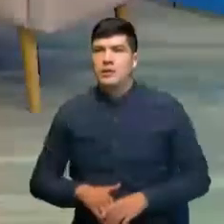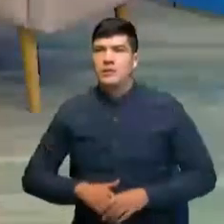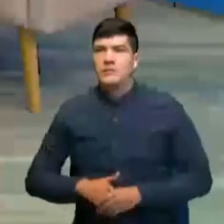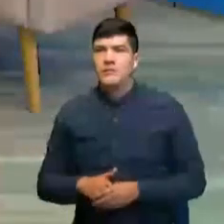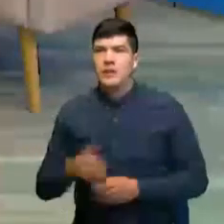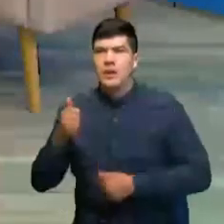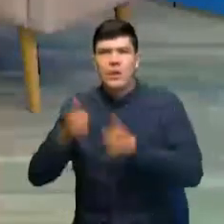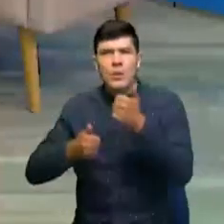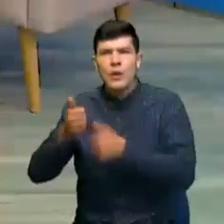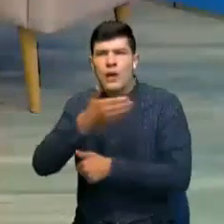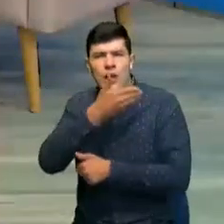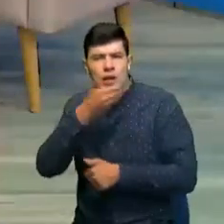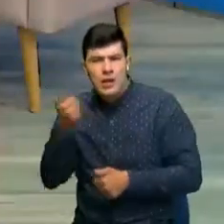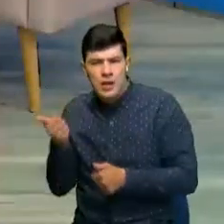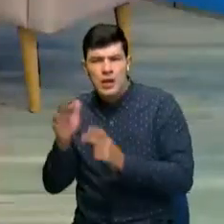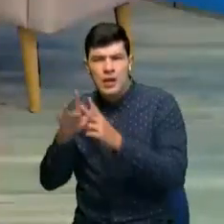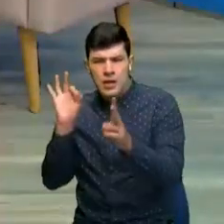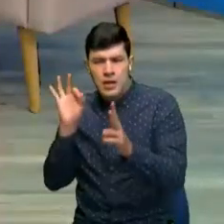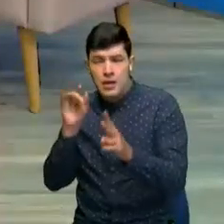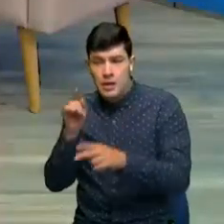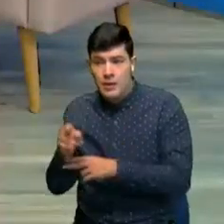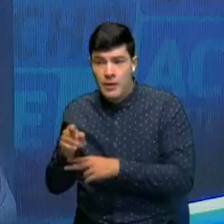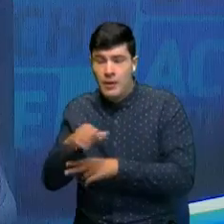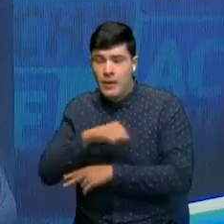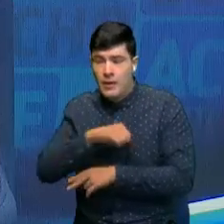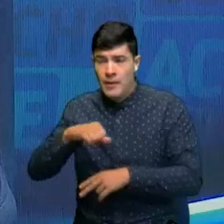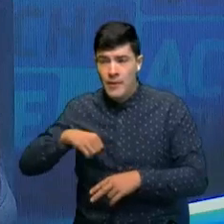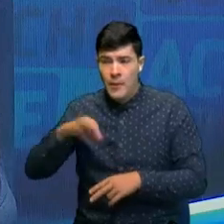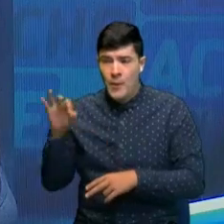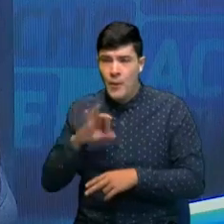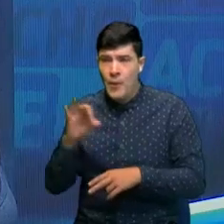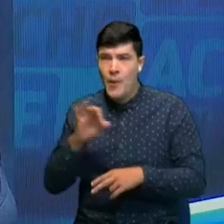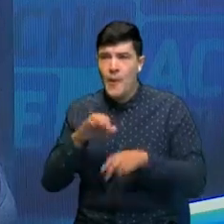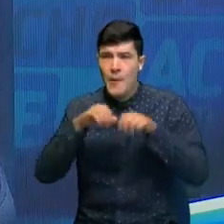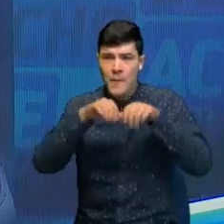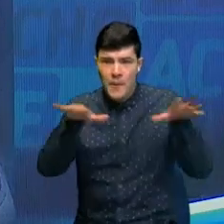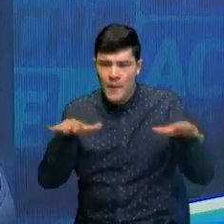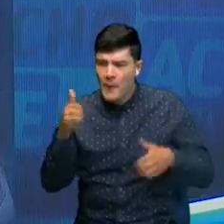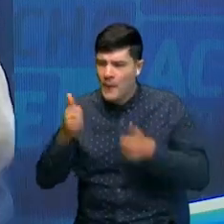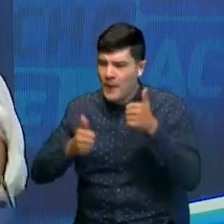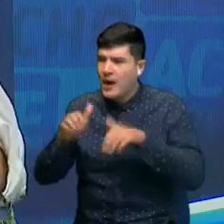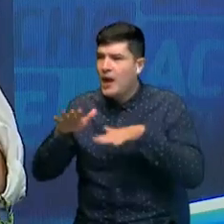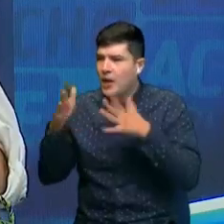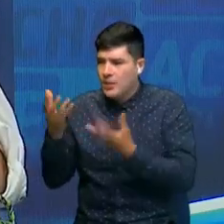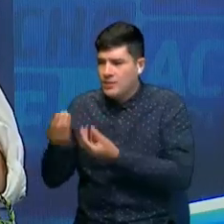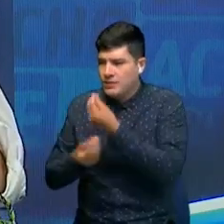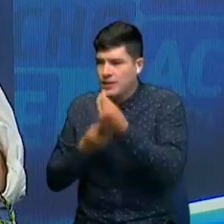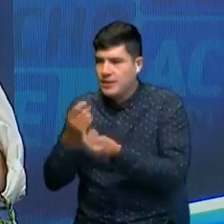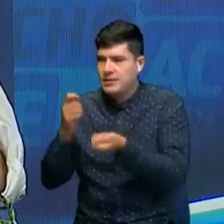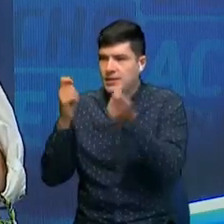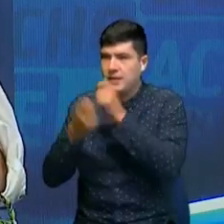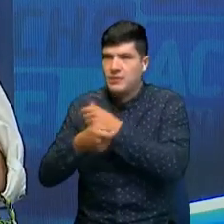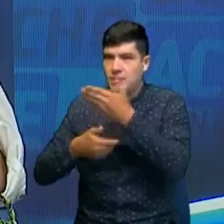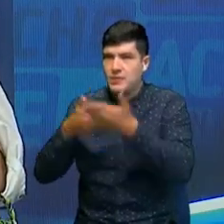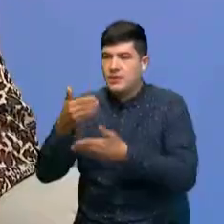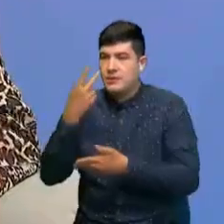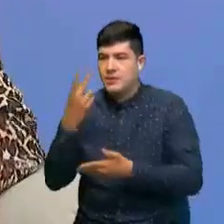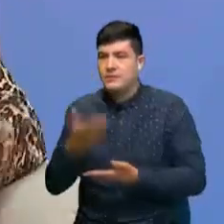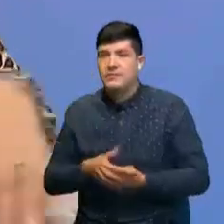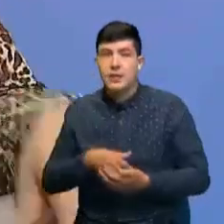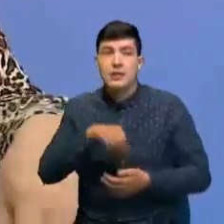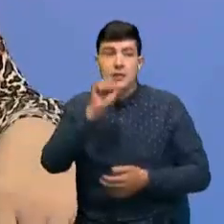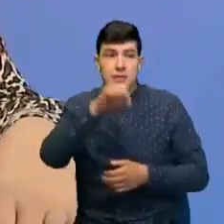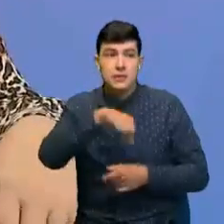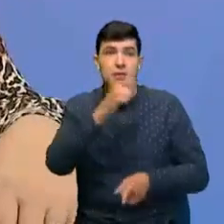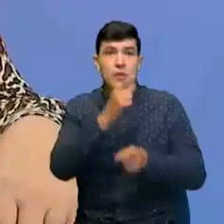¿Cuál es la mejor opción, el fondo privado o el fondo público? ¿Y cómo se haría el traslado correspondiente? Bueno, ahí sí